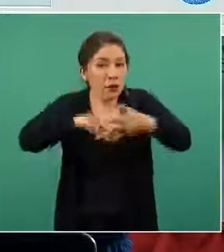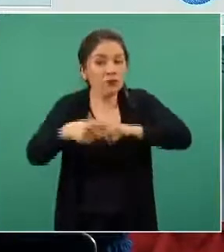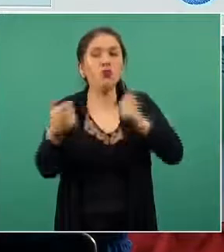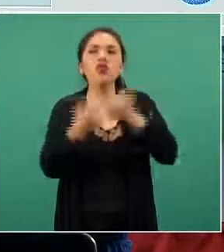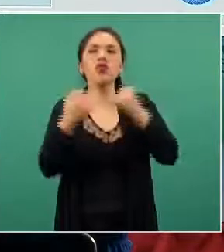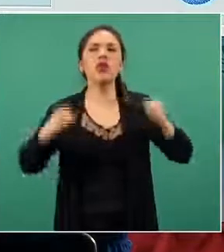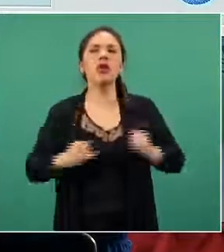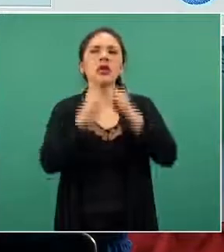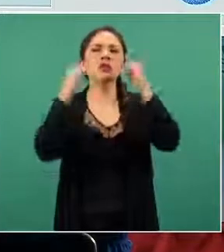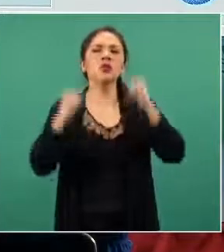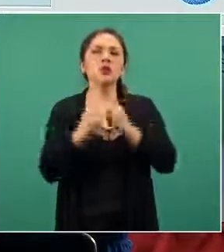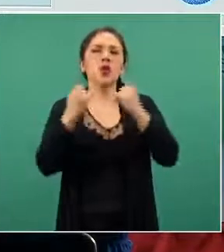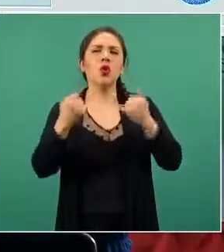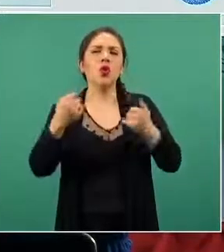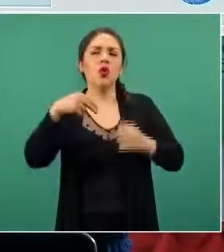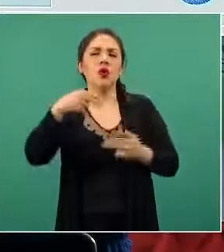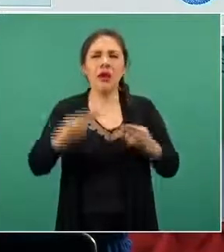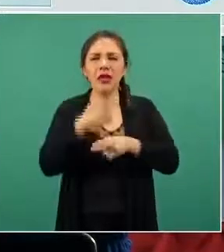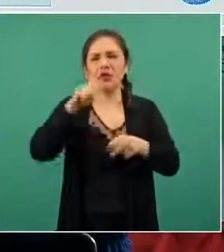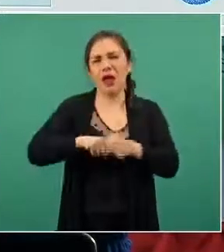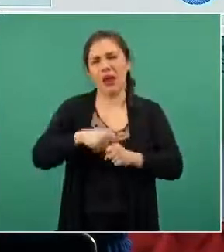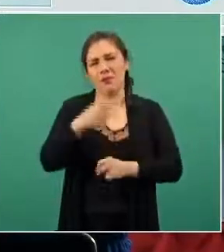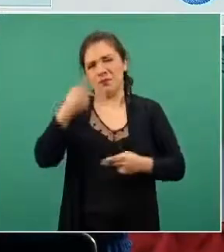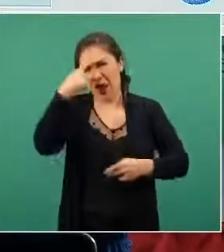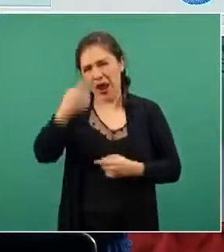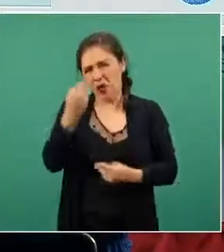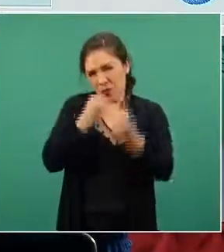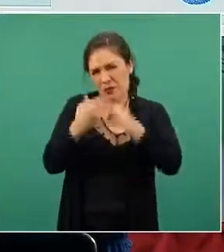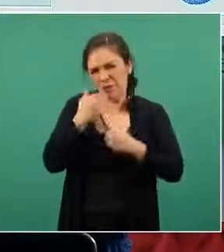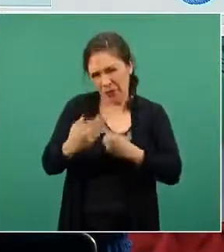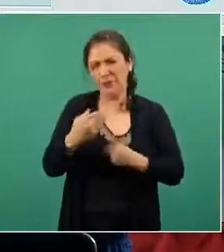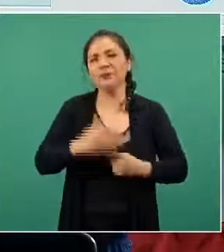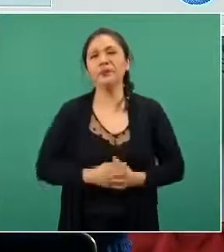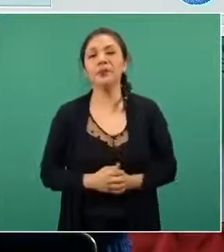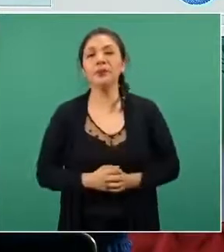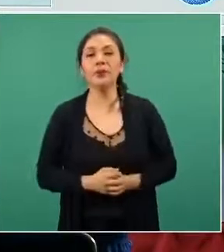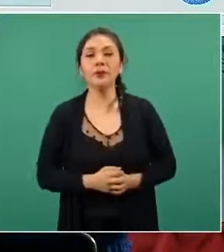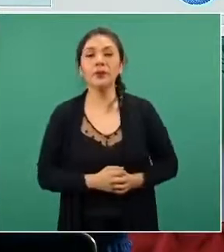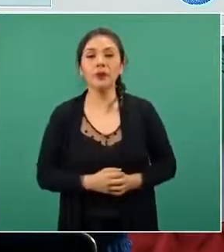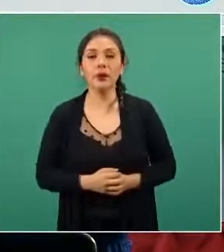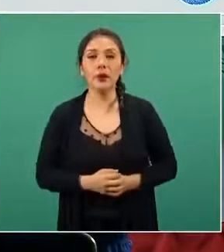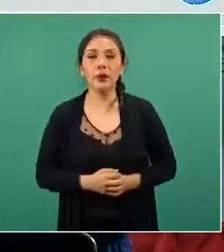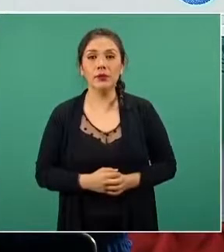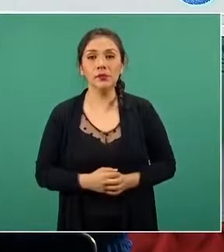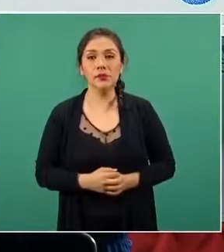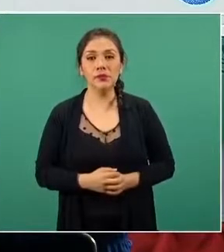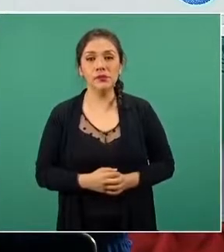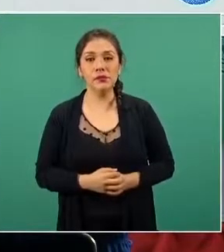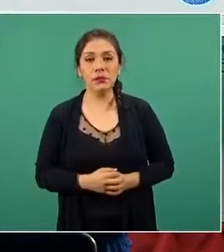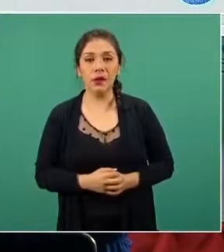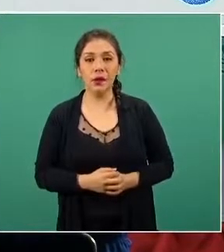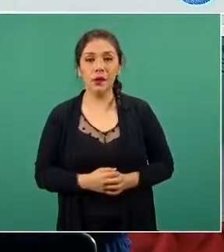el Instituto Nacional de Nutrición, el Departamento de Medicina Crítica. La siguiente, por favor.